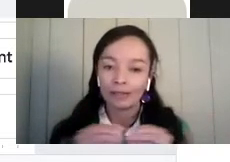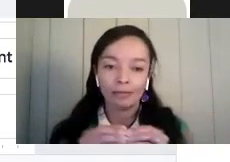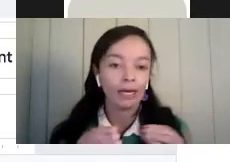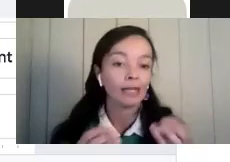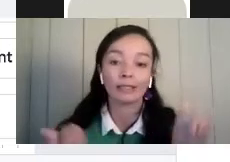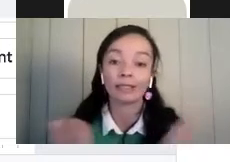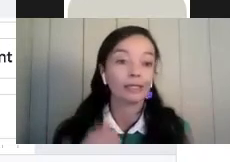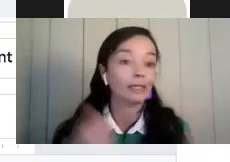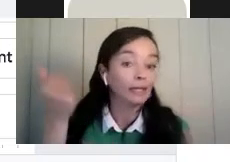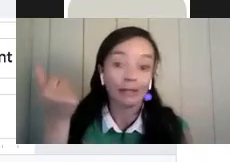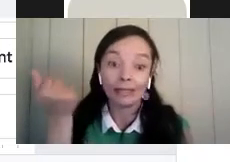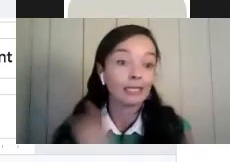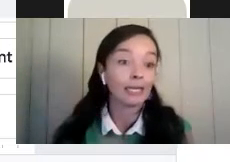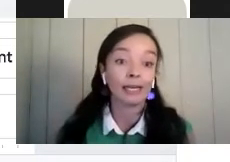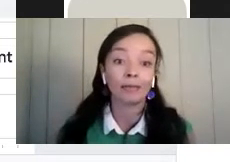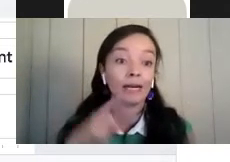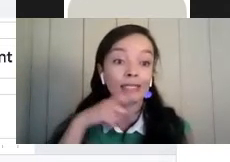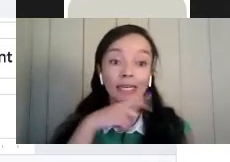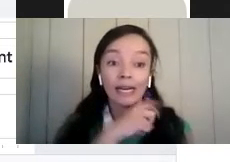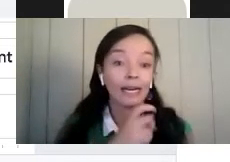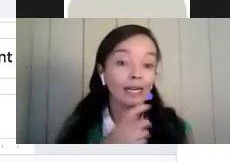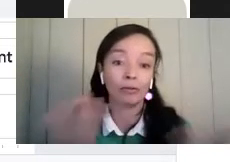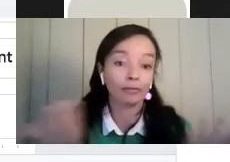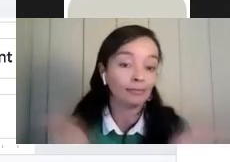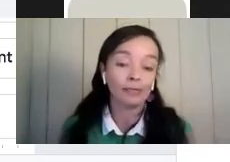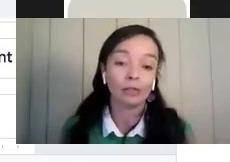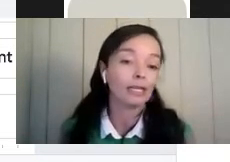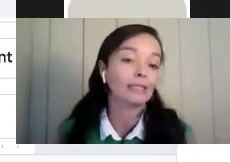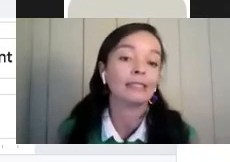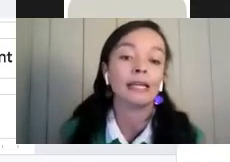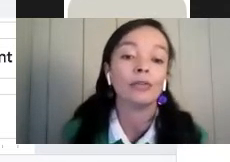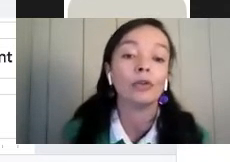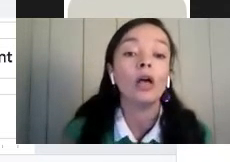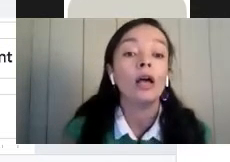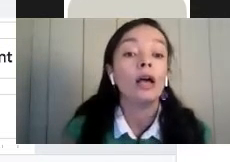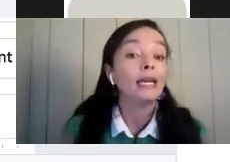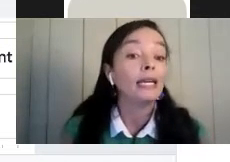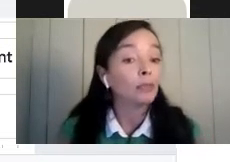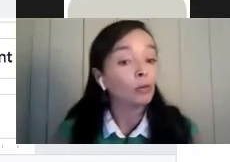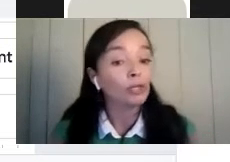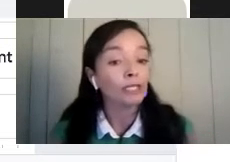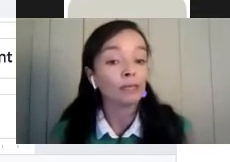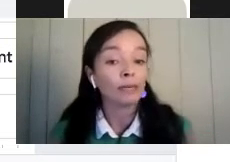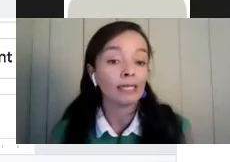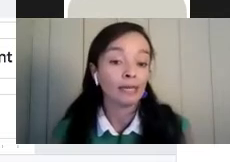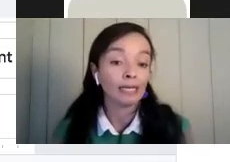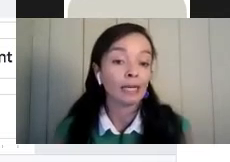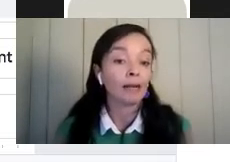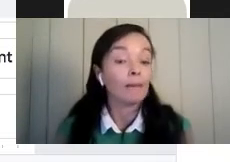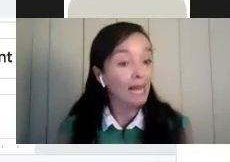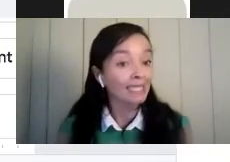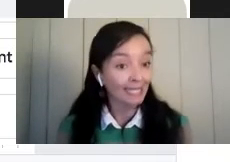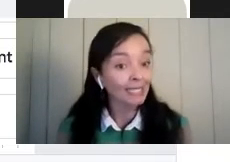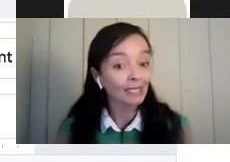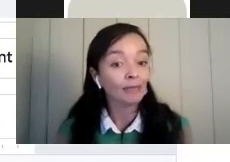leche. Más cereal. Lo que le estés dando. Y las preguntas van a ser